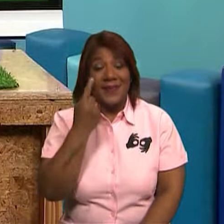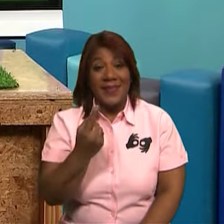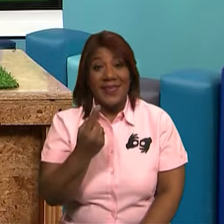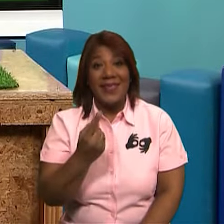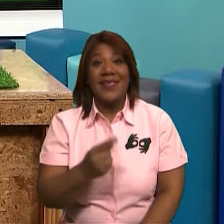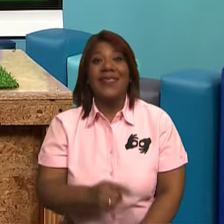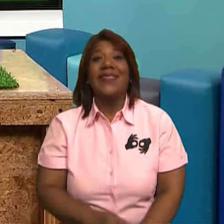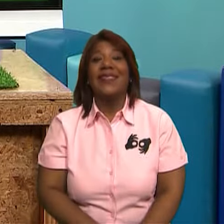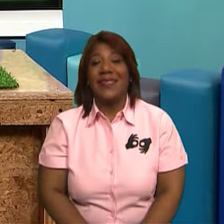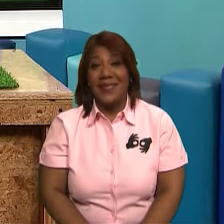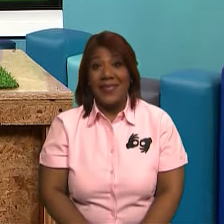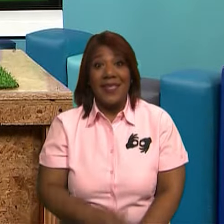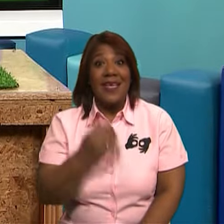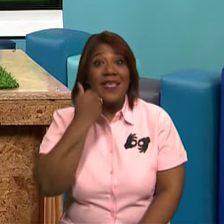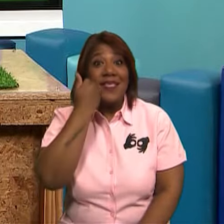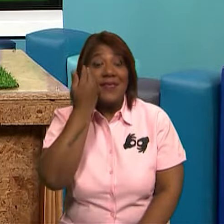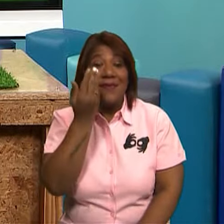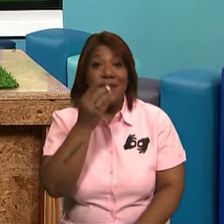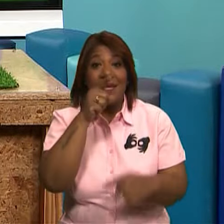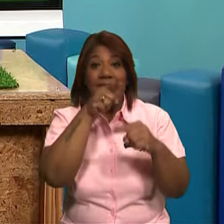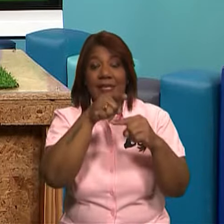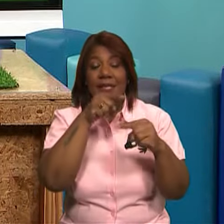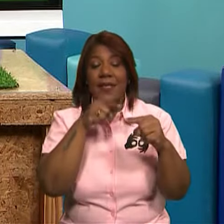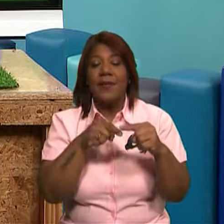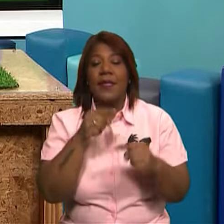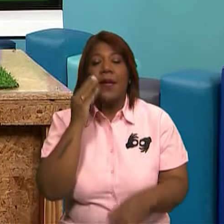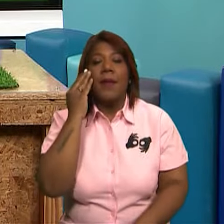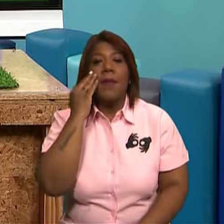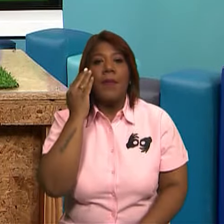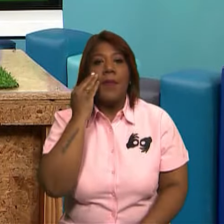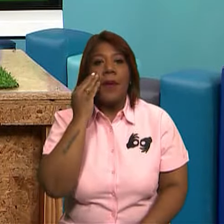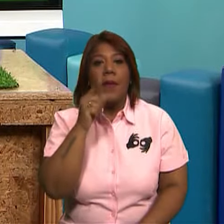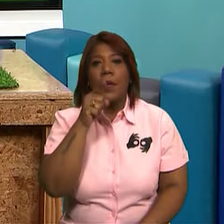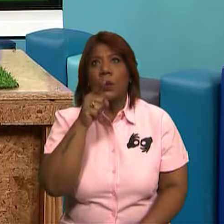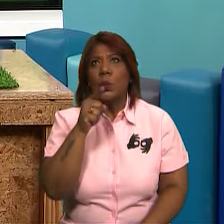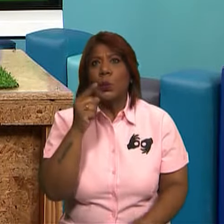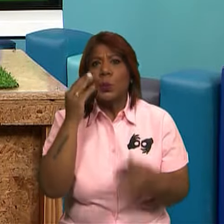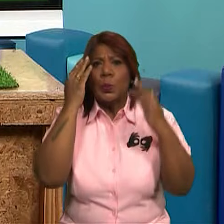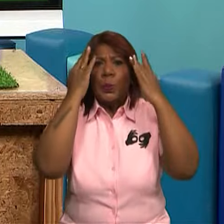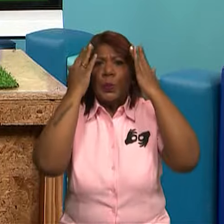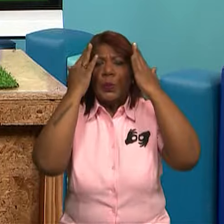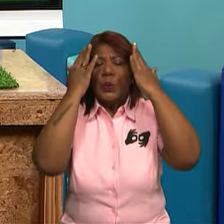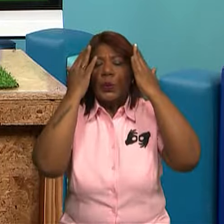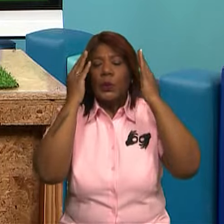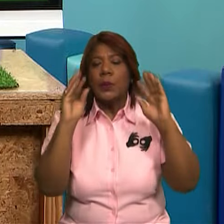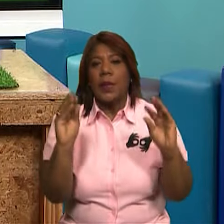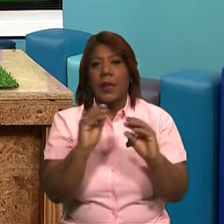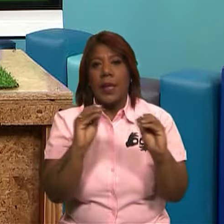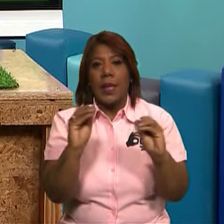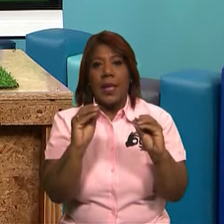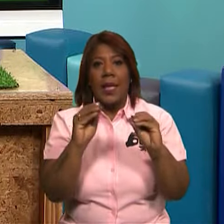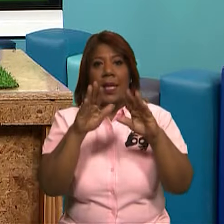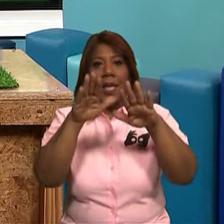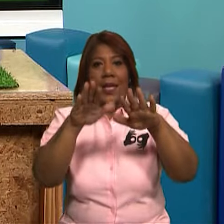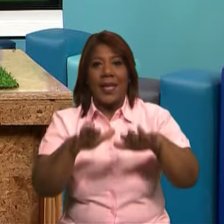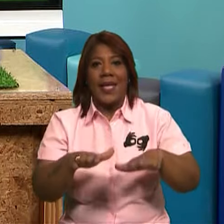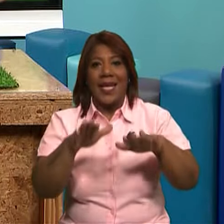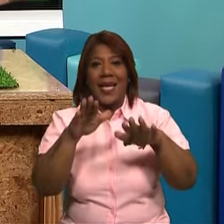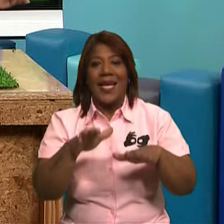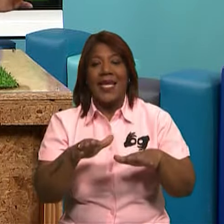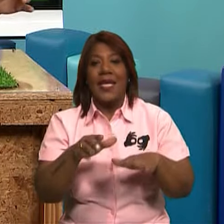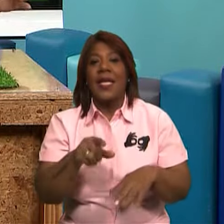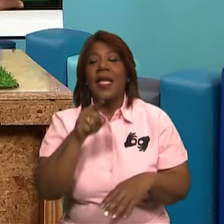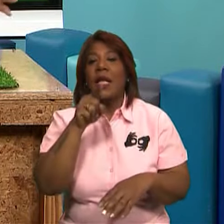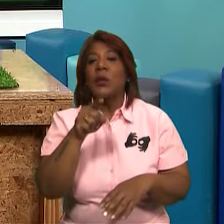parece? Muy fácil, ¿verdad? Madre de familia, no tiene que construir nada. Usted tiene este material en casa, lo puede trabajar. Si no tiene